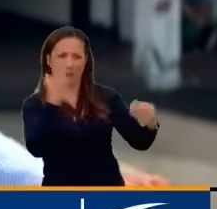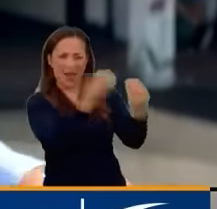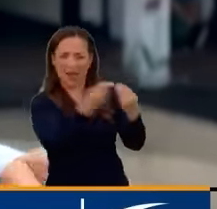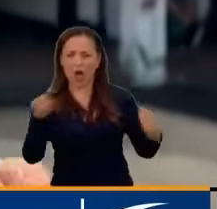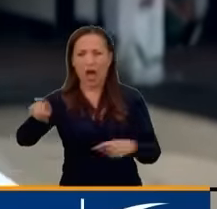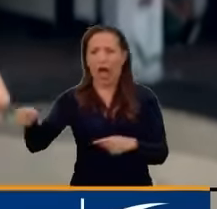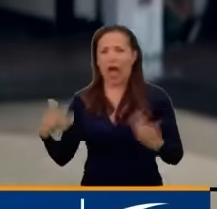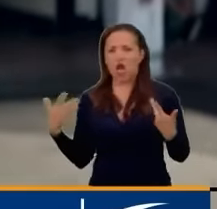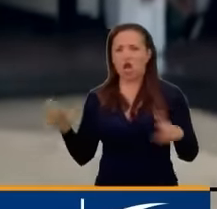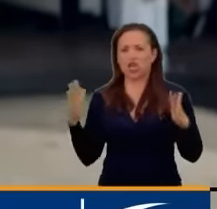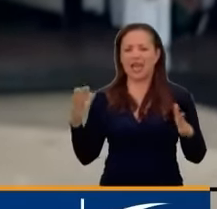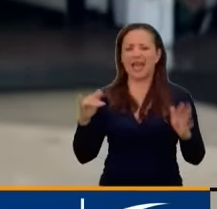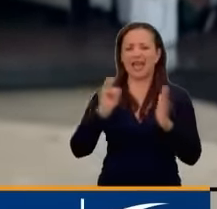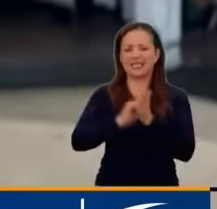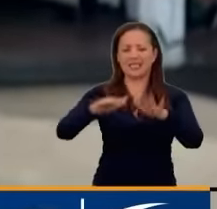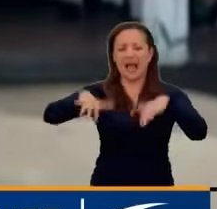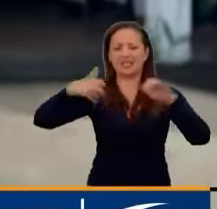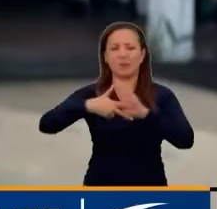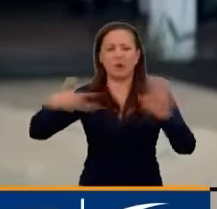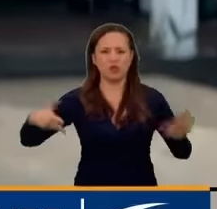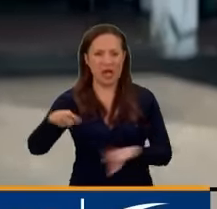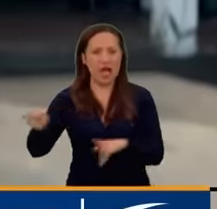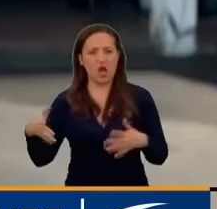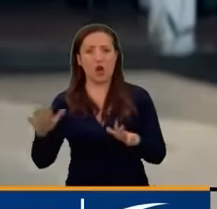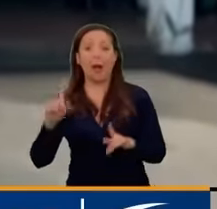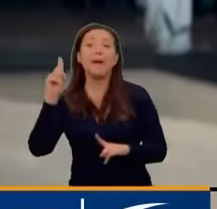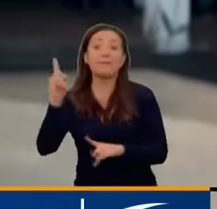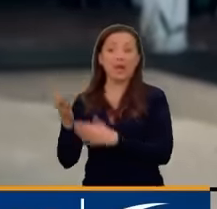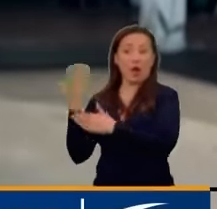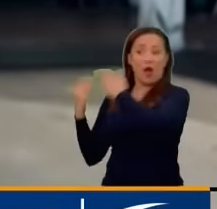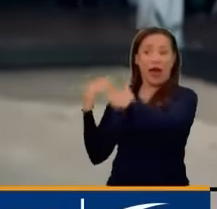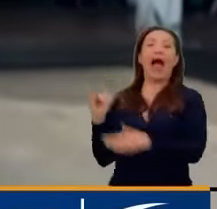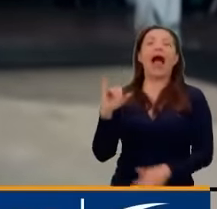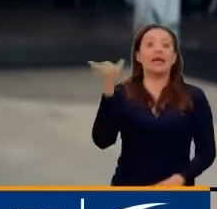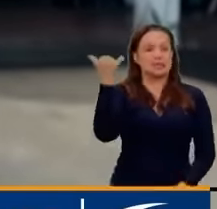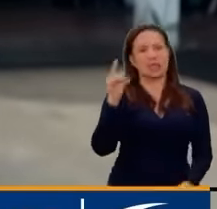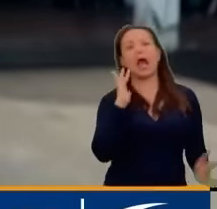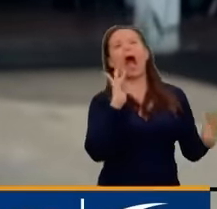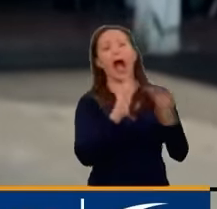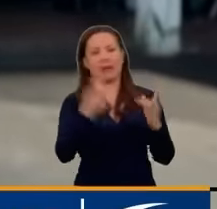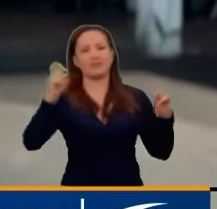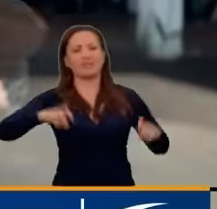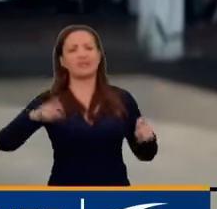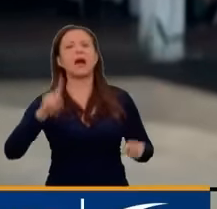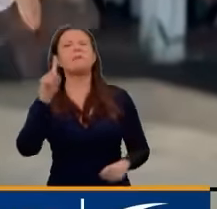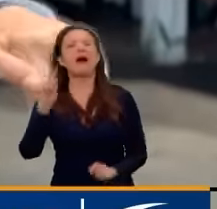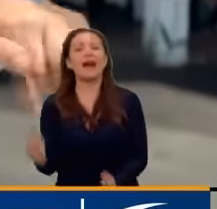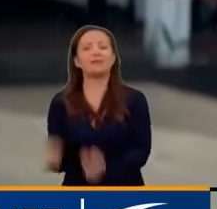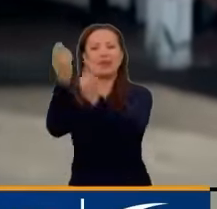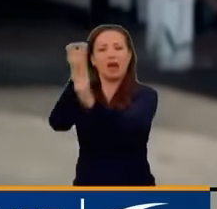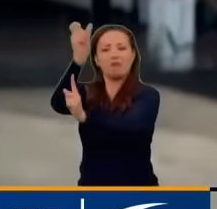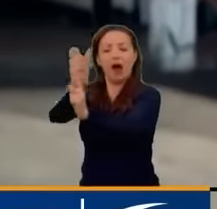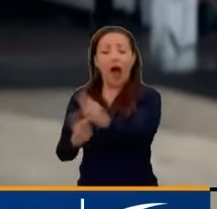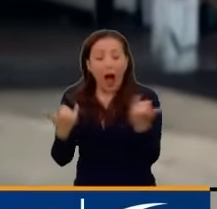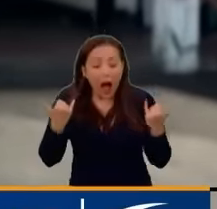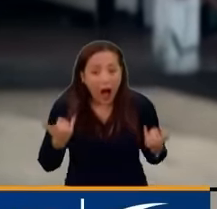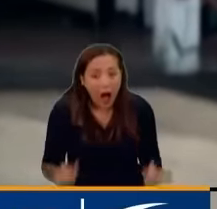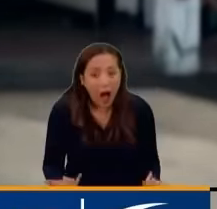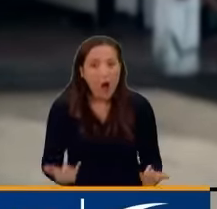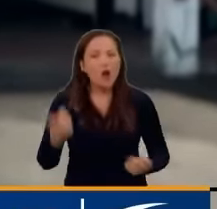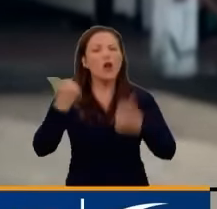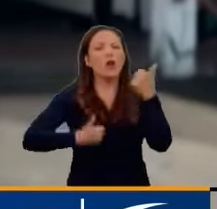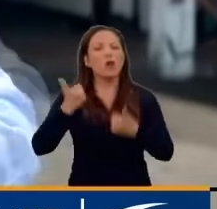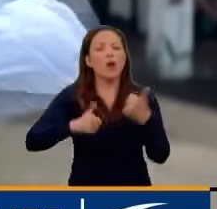una constituyente. Hace un par de años sí les convenía una constituyente para salvar a una persona. Hoy estamos hablando de